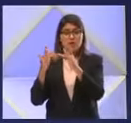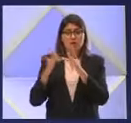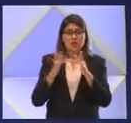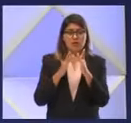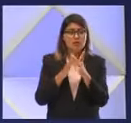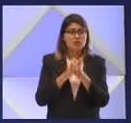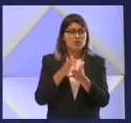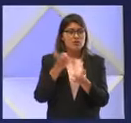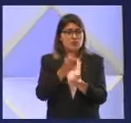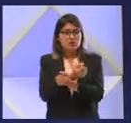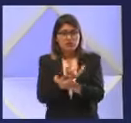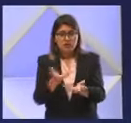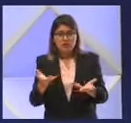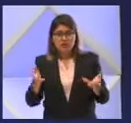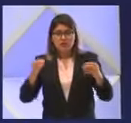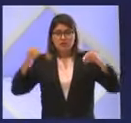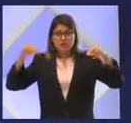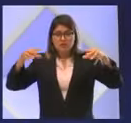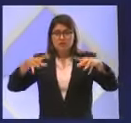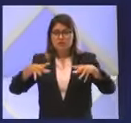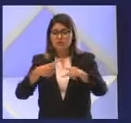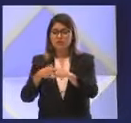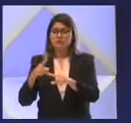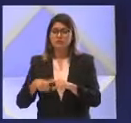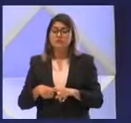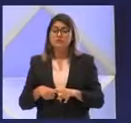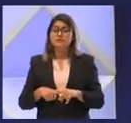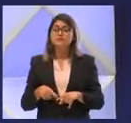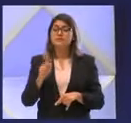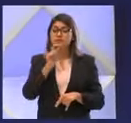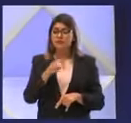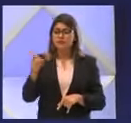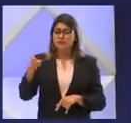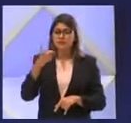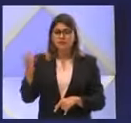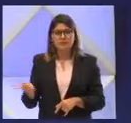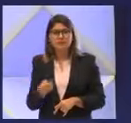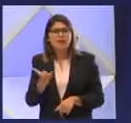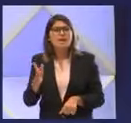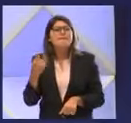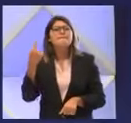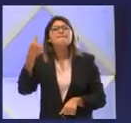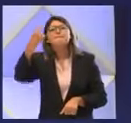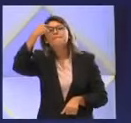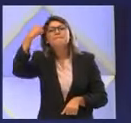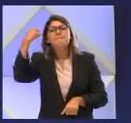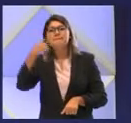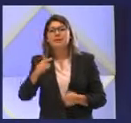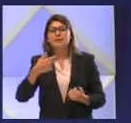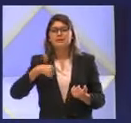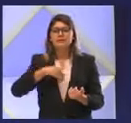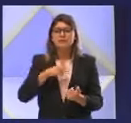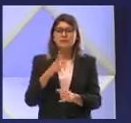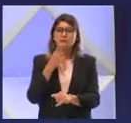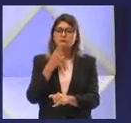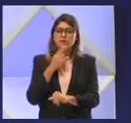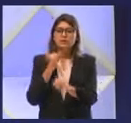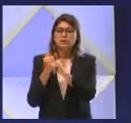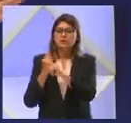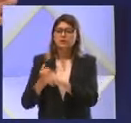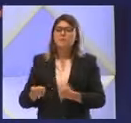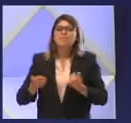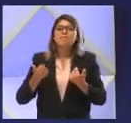puesto sobre la mesa un aspecto muy relevante que es para qué para qué queremos el internet y sobre todo cómo lo vamos a lograr